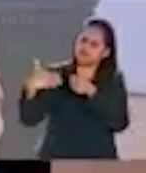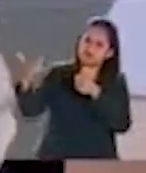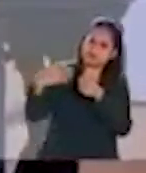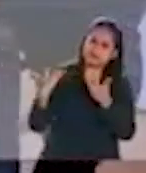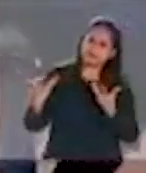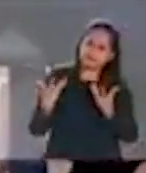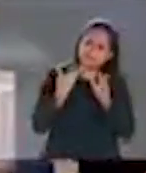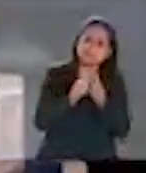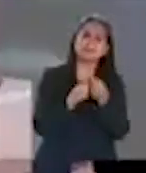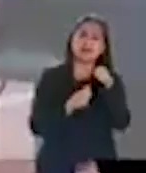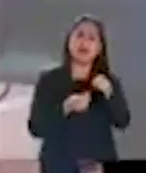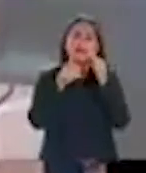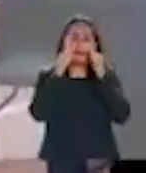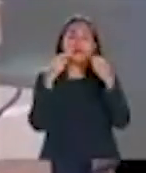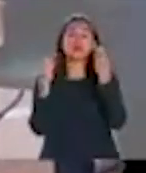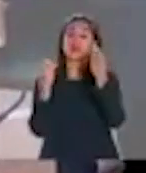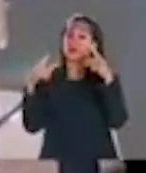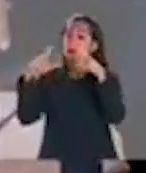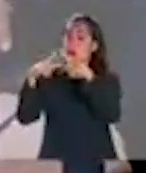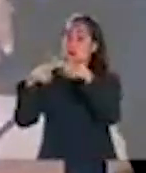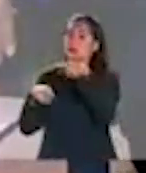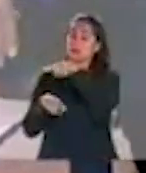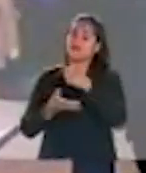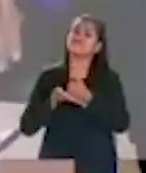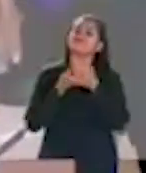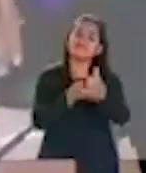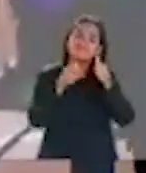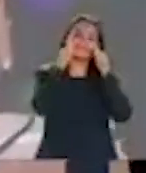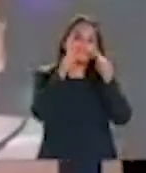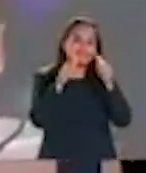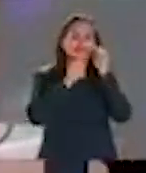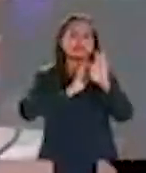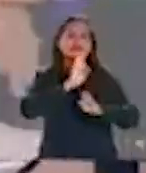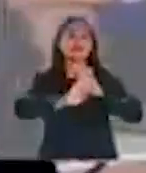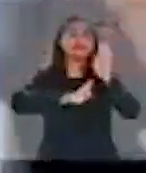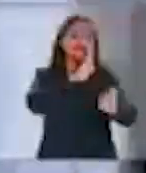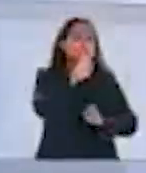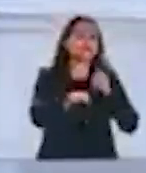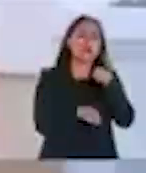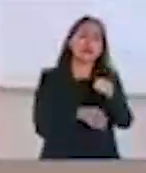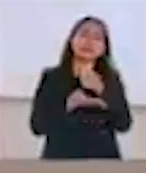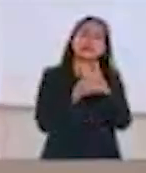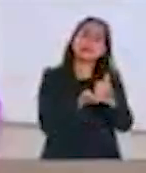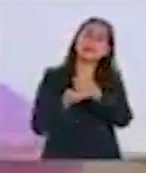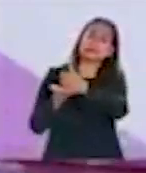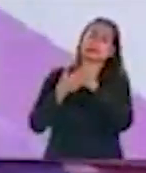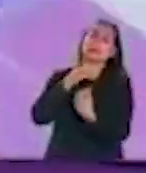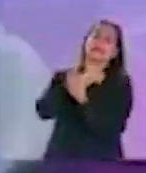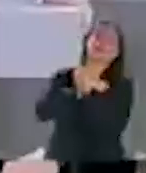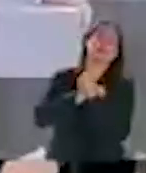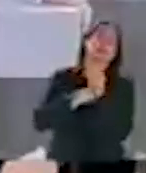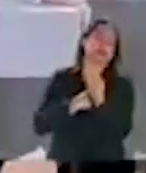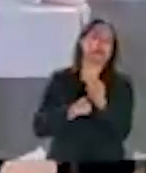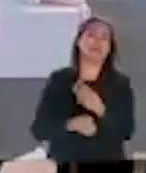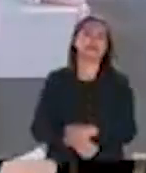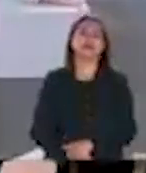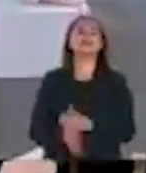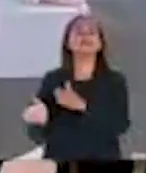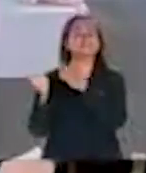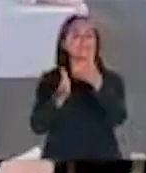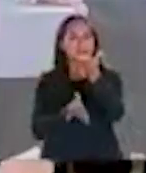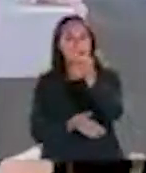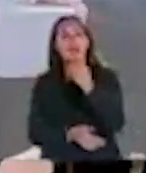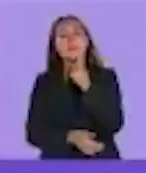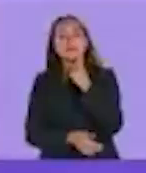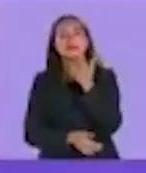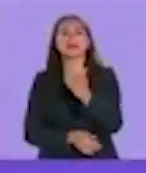iglesias son grandes socios de este esfuerzo y nos pueden ayudar mucho enfrentar la crisis cambiando lópez obrador si yo considero que